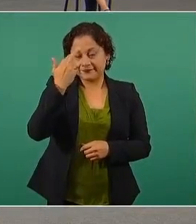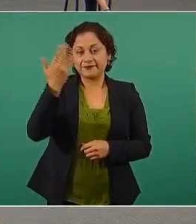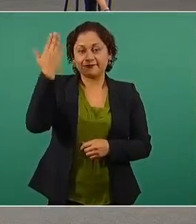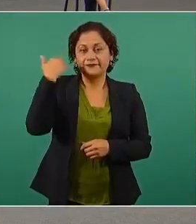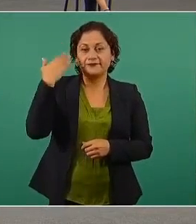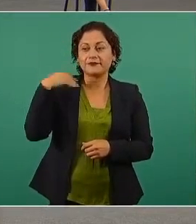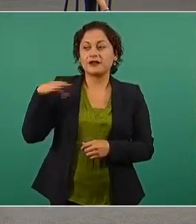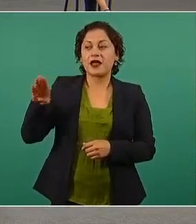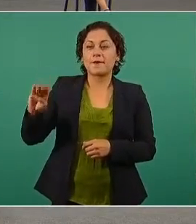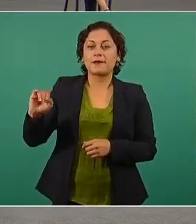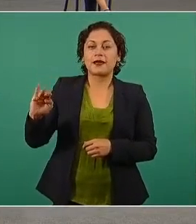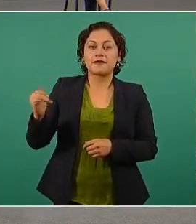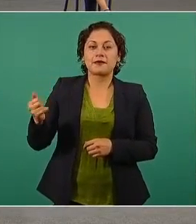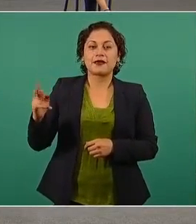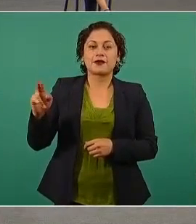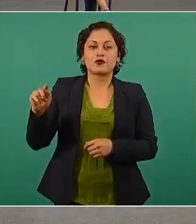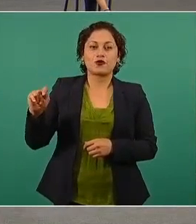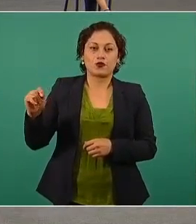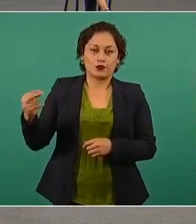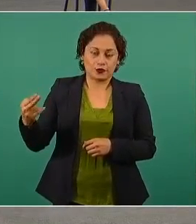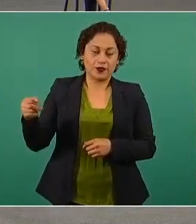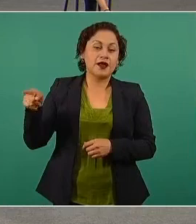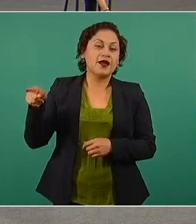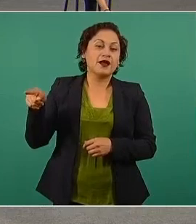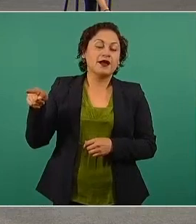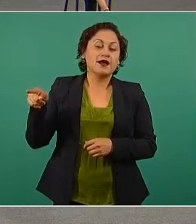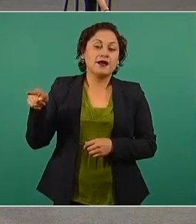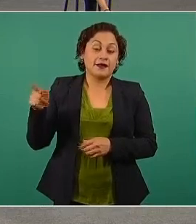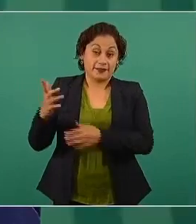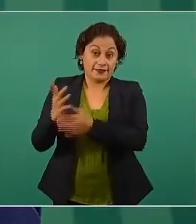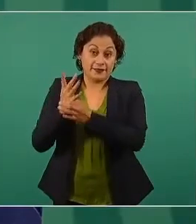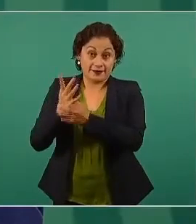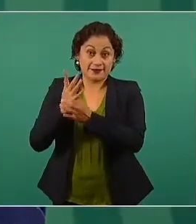Baby Ruth? No se puede